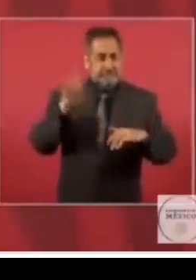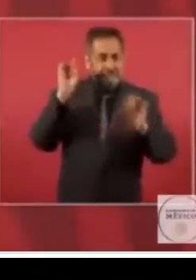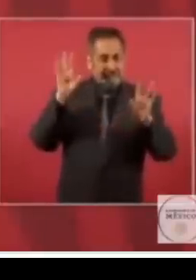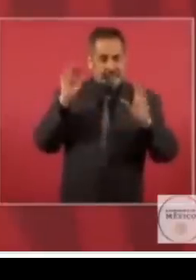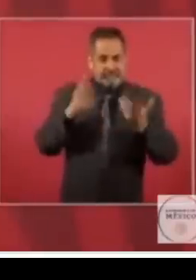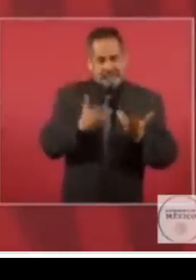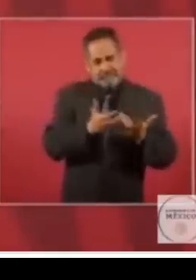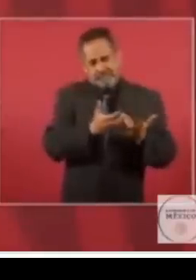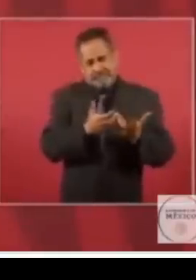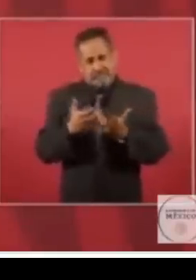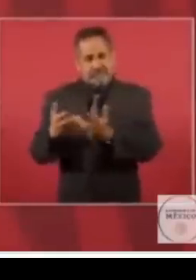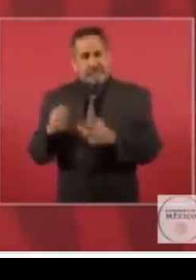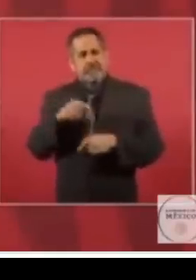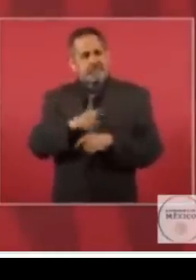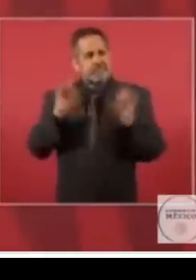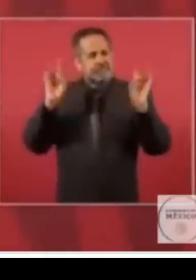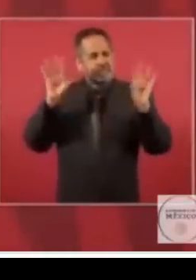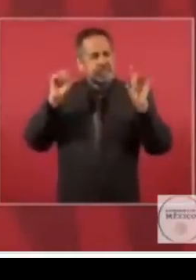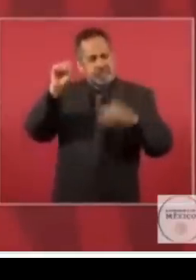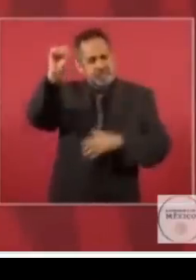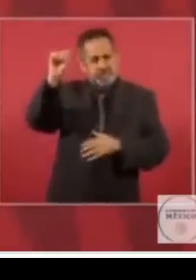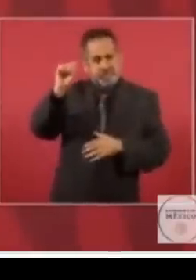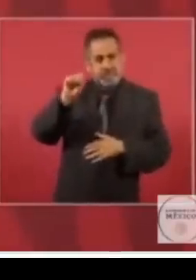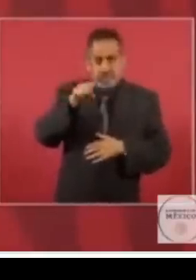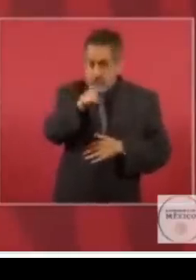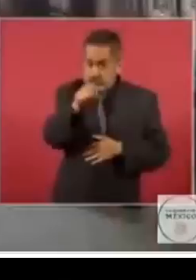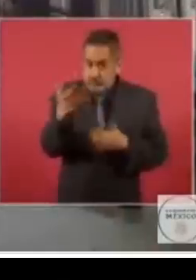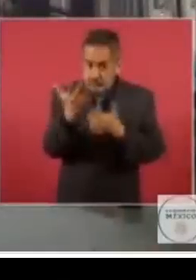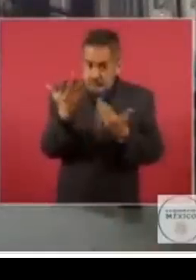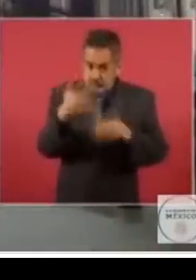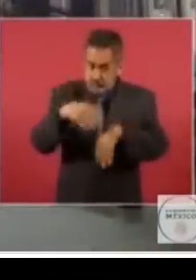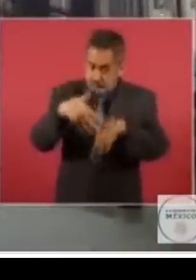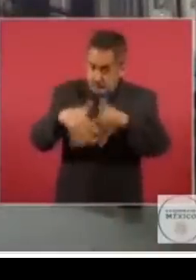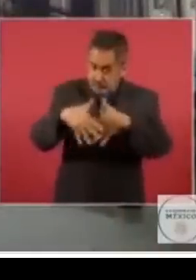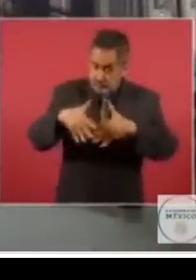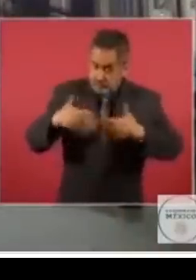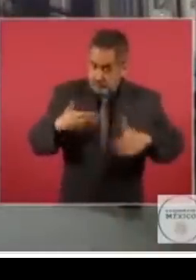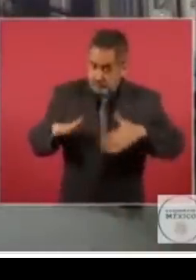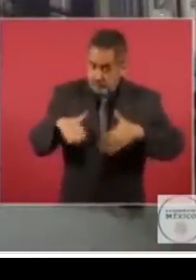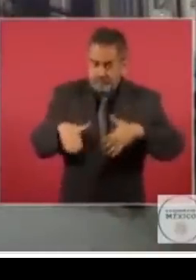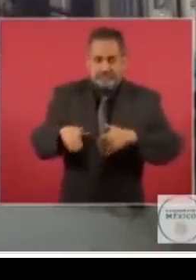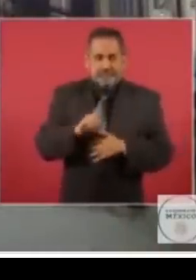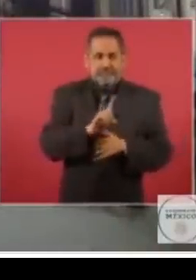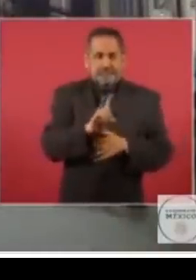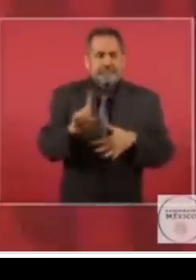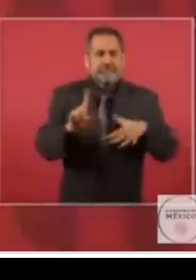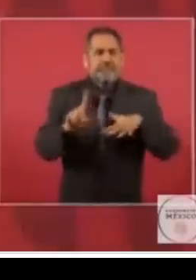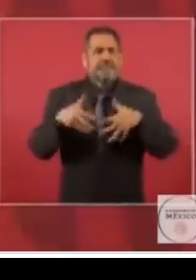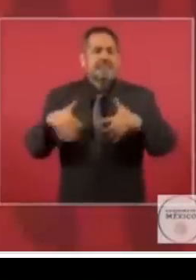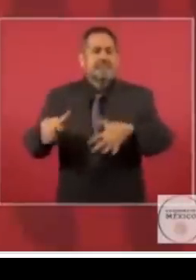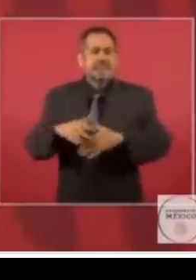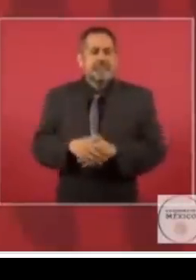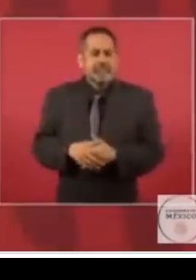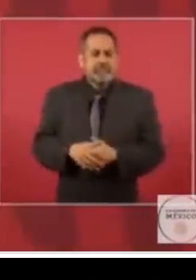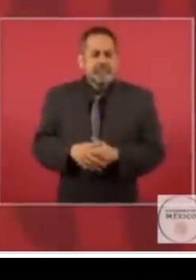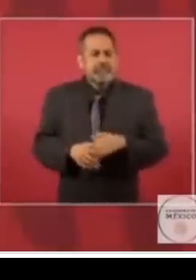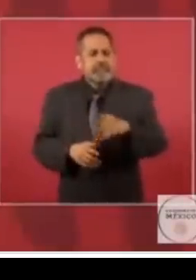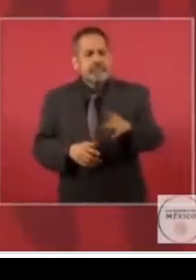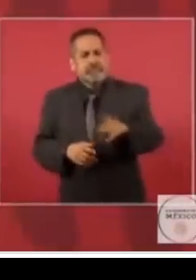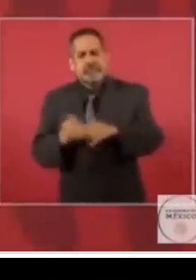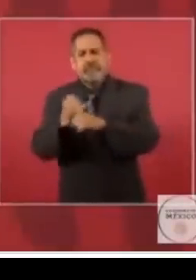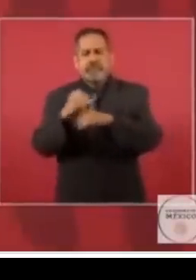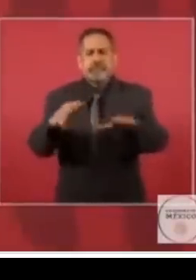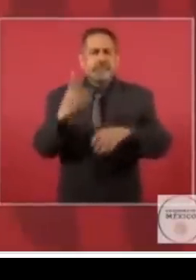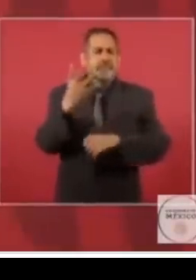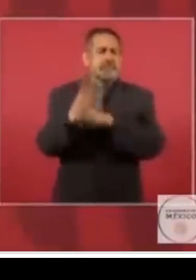pero desde el Ángel usted va a marchar usted yo voy a marchar el informe cuatro